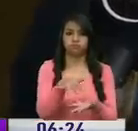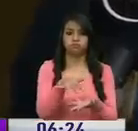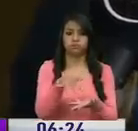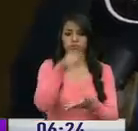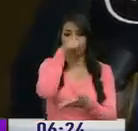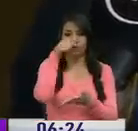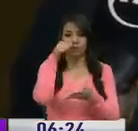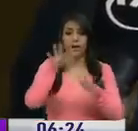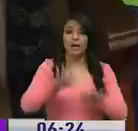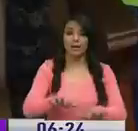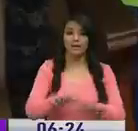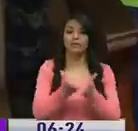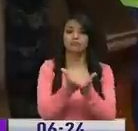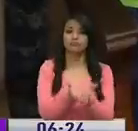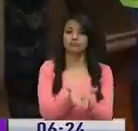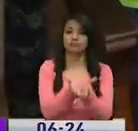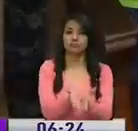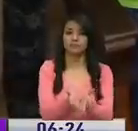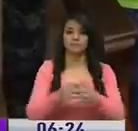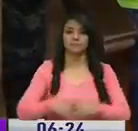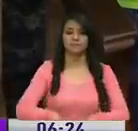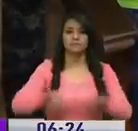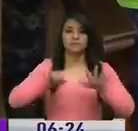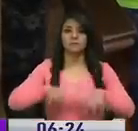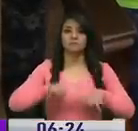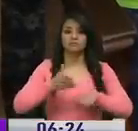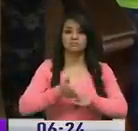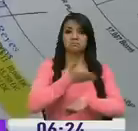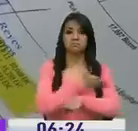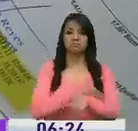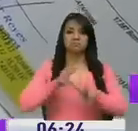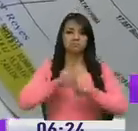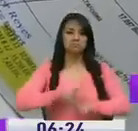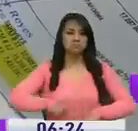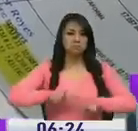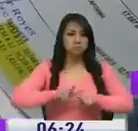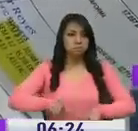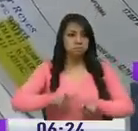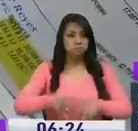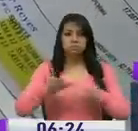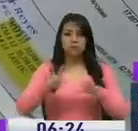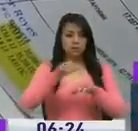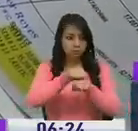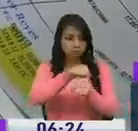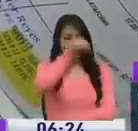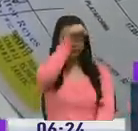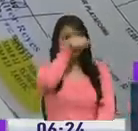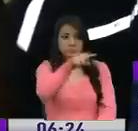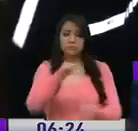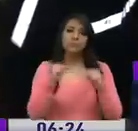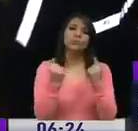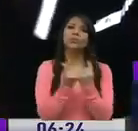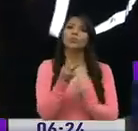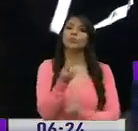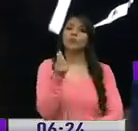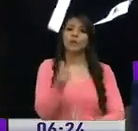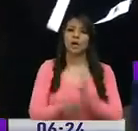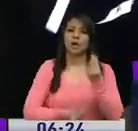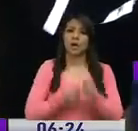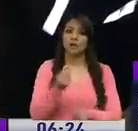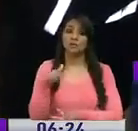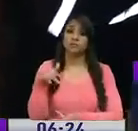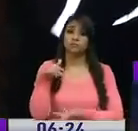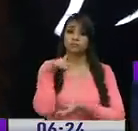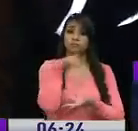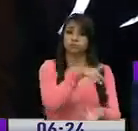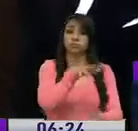aquí en Puerto Bolívar se meses de trabajos investigativos lograron determinar que esta estructura habría intentado enviar las